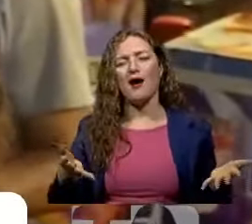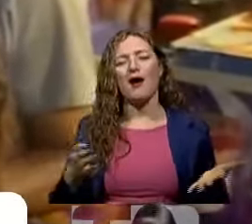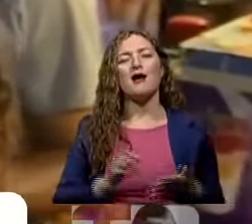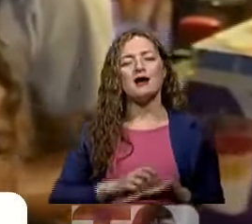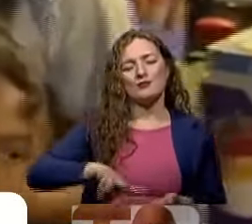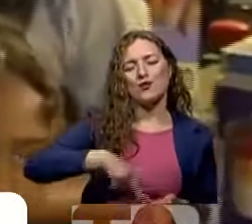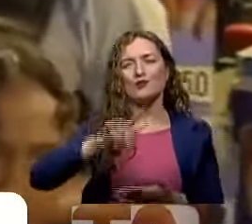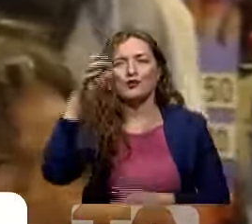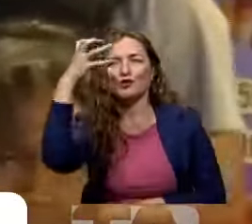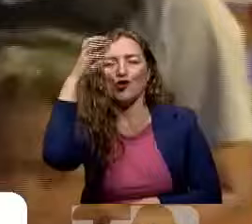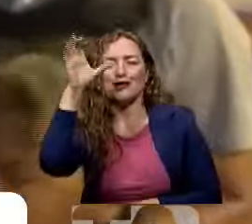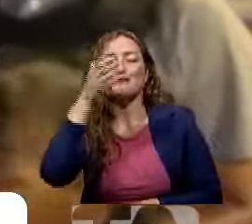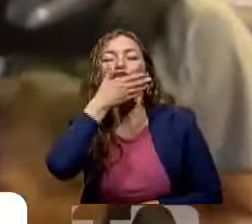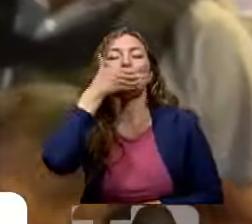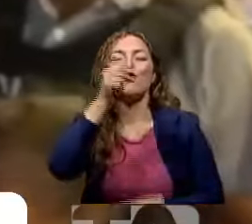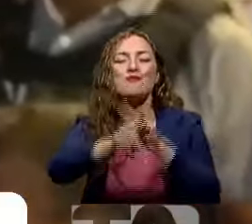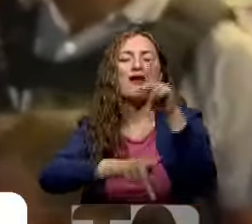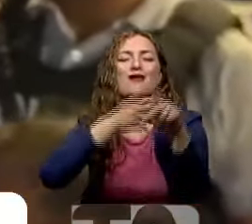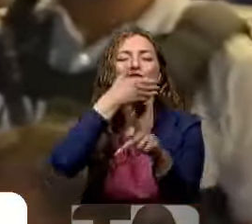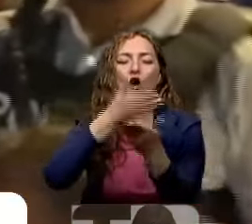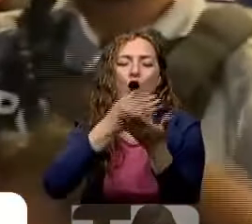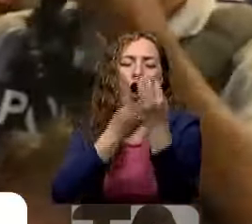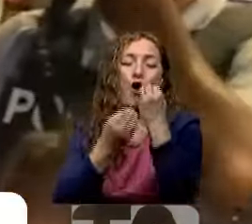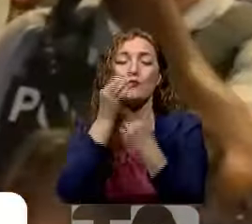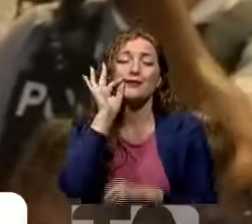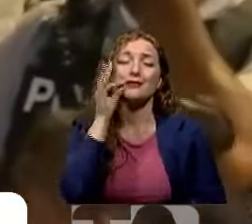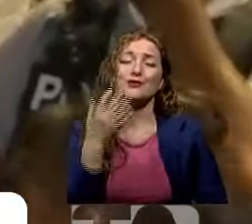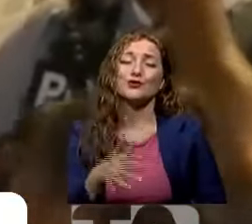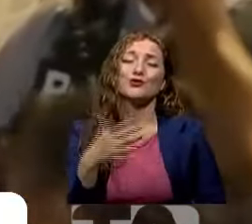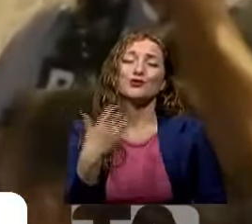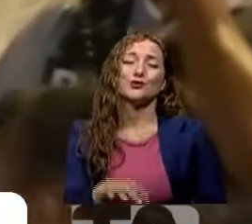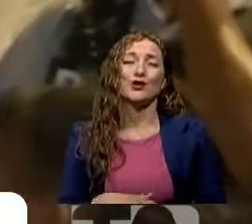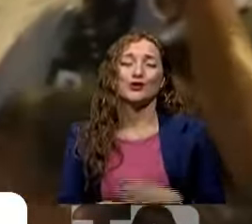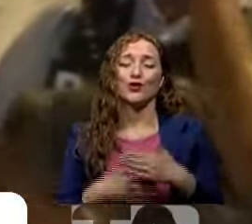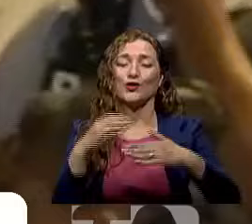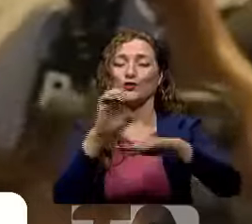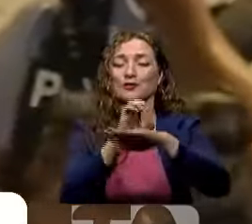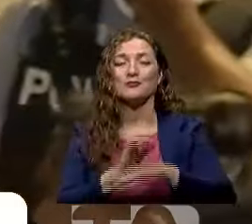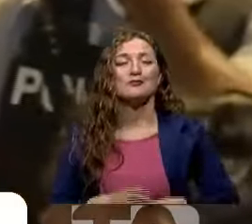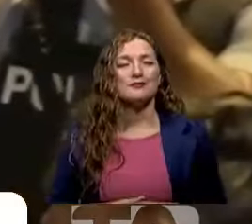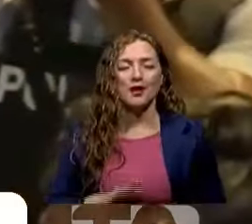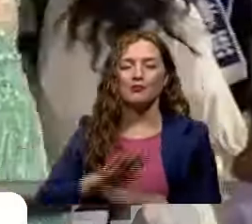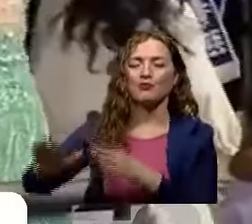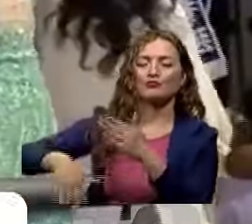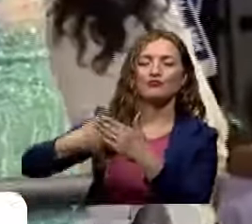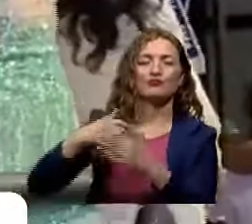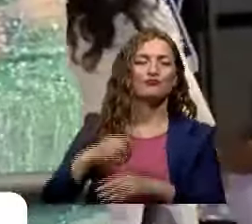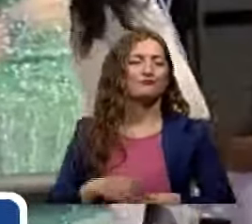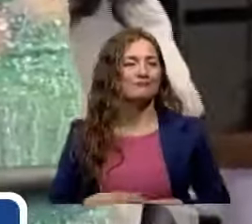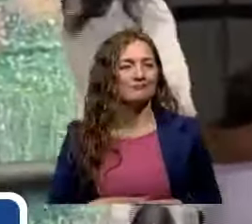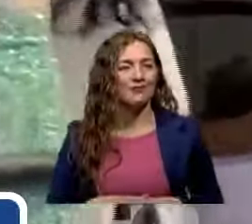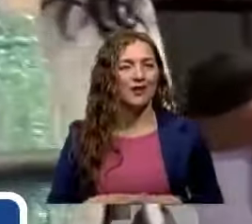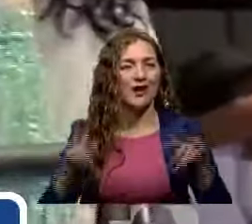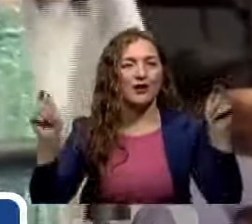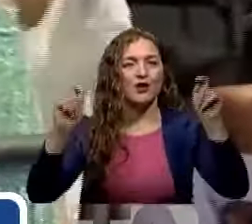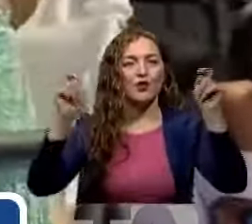clima, con las mejores playas y la mejor comida o gastronomía que tiene el país. Invitados todos. La celebración